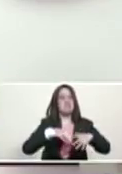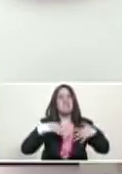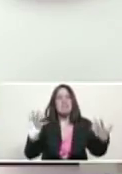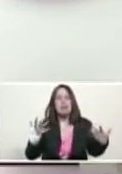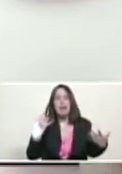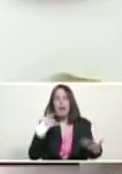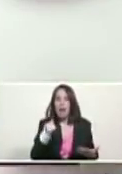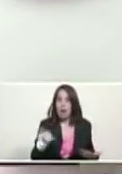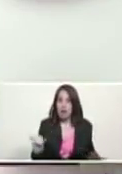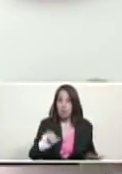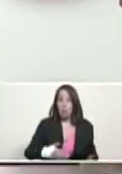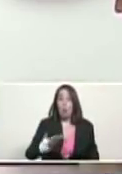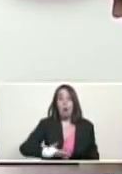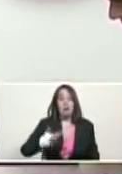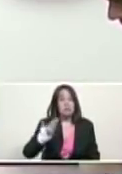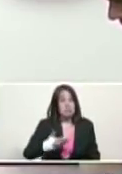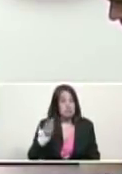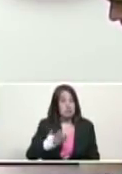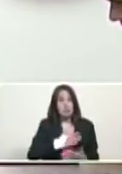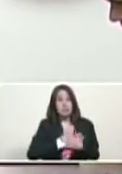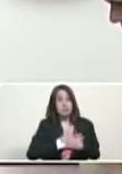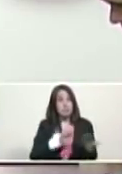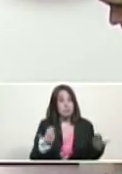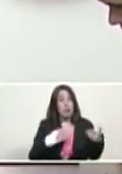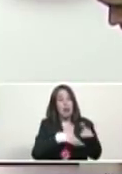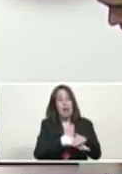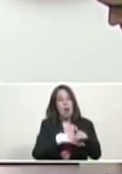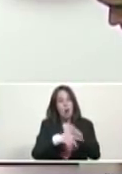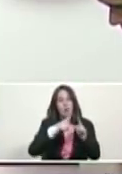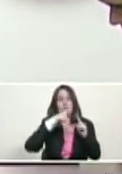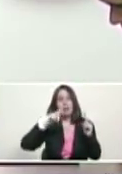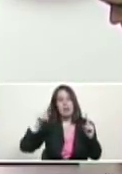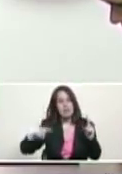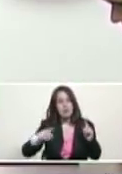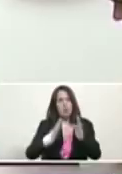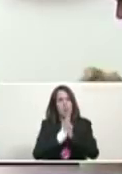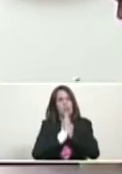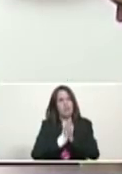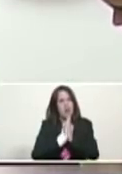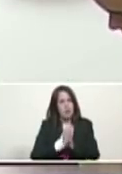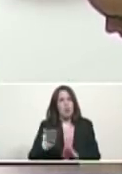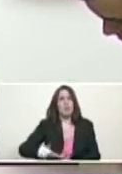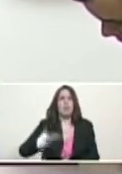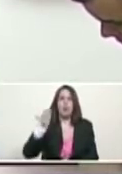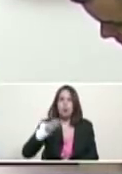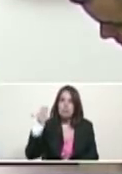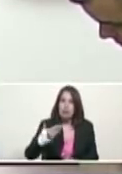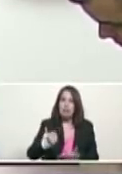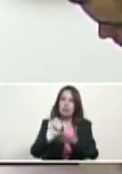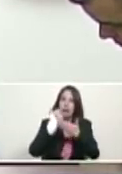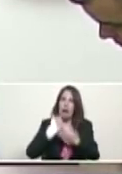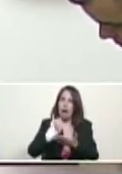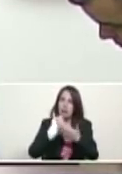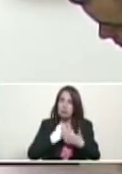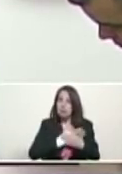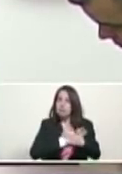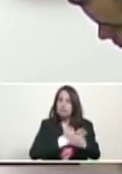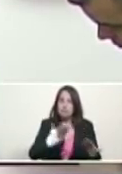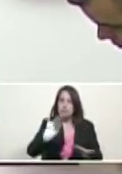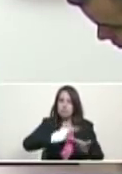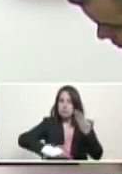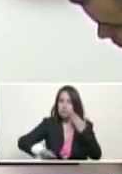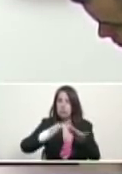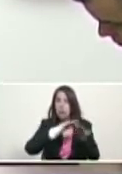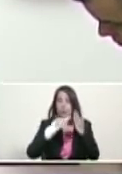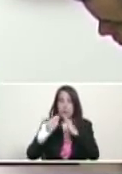Es muy importante. Vamos a colaborar. El ahorro eléctrico es importante. La solidaridad comunitaria, la solidaridad comunal.